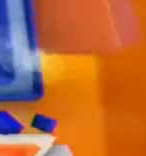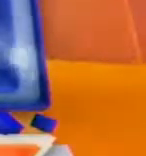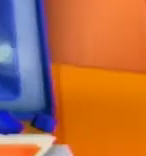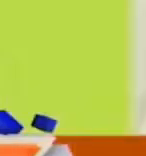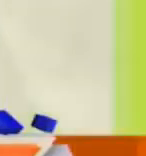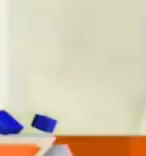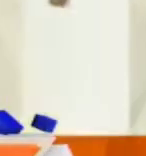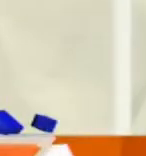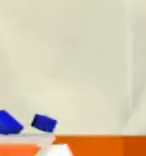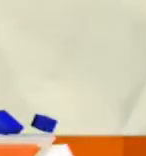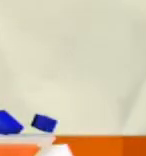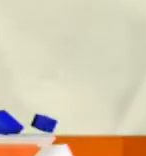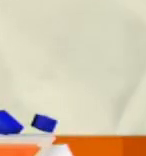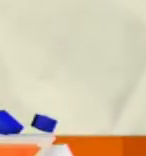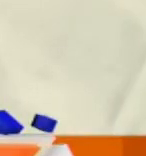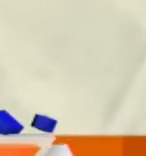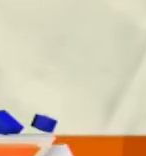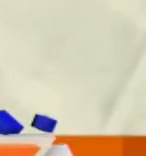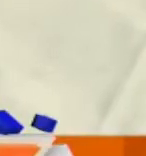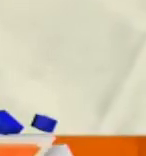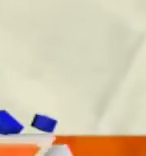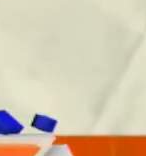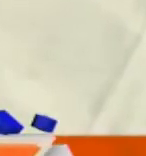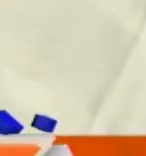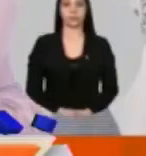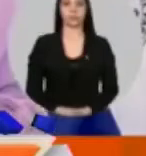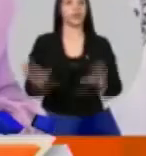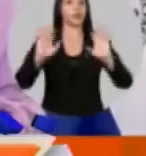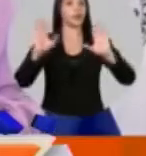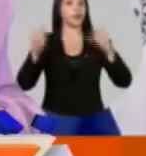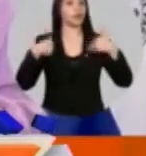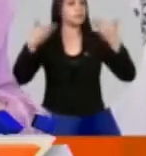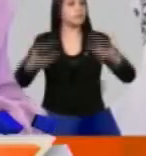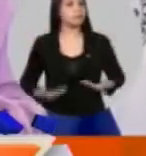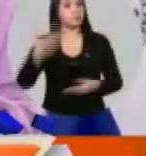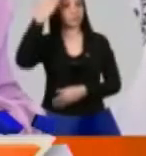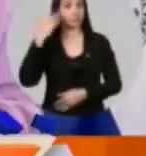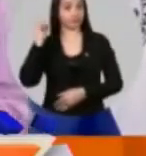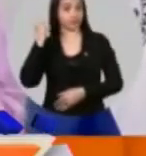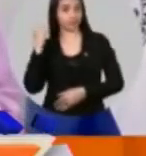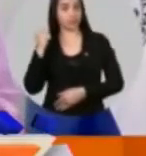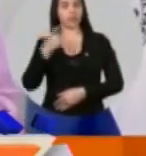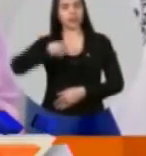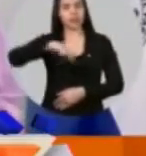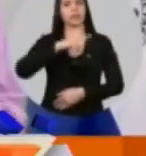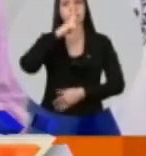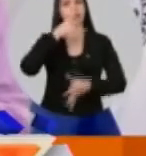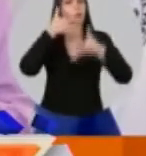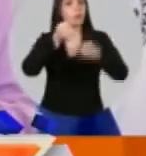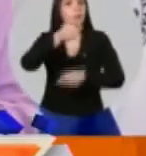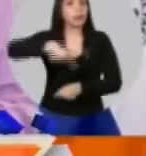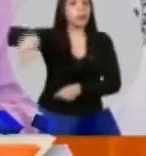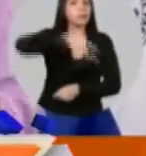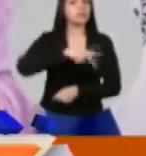está en que la persona que quiere o pretende ayudar a esta persona que está necesitando lo va a hacer por